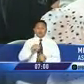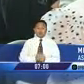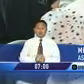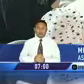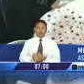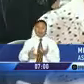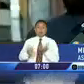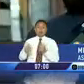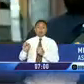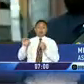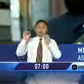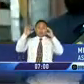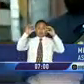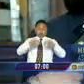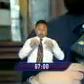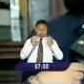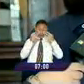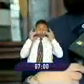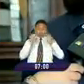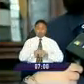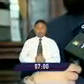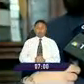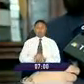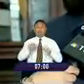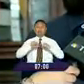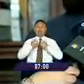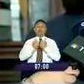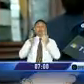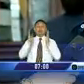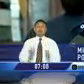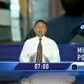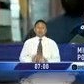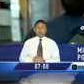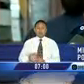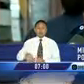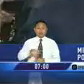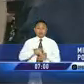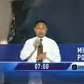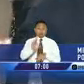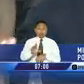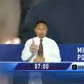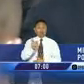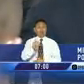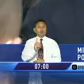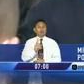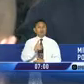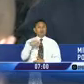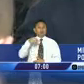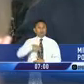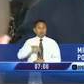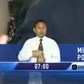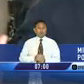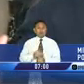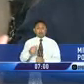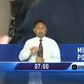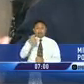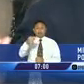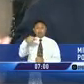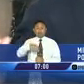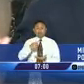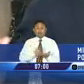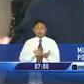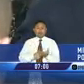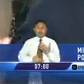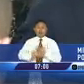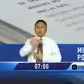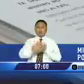gas lacrimógena. Algunos asambleístas aseguraron que las cosas no quedarán así y que lo verán en los próximos días afrontando un